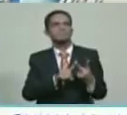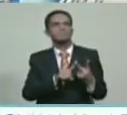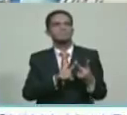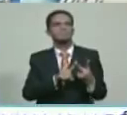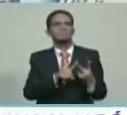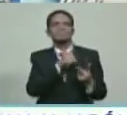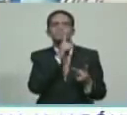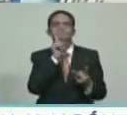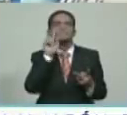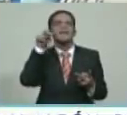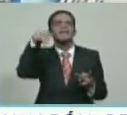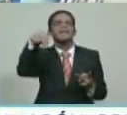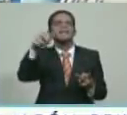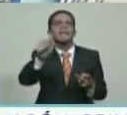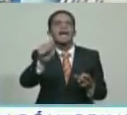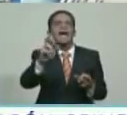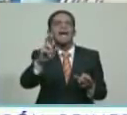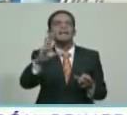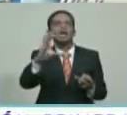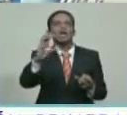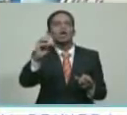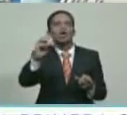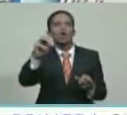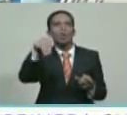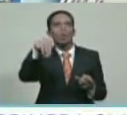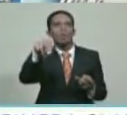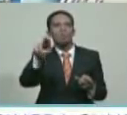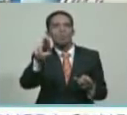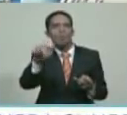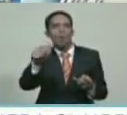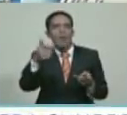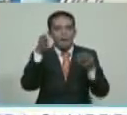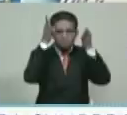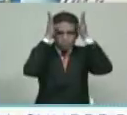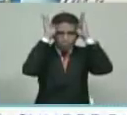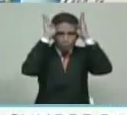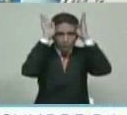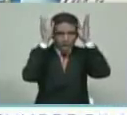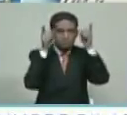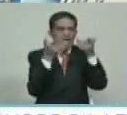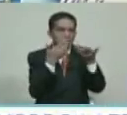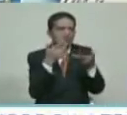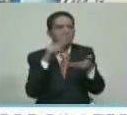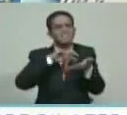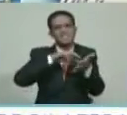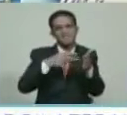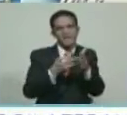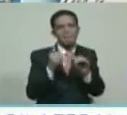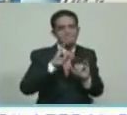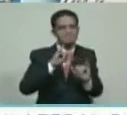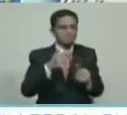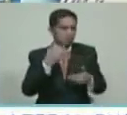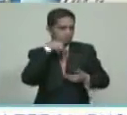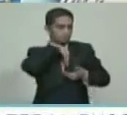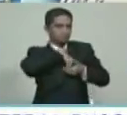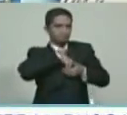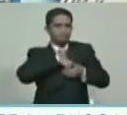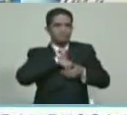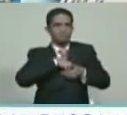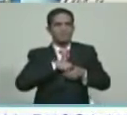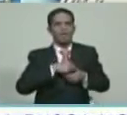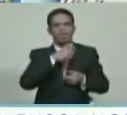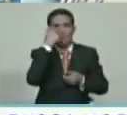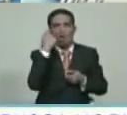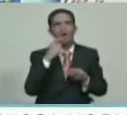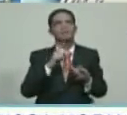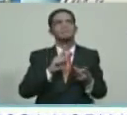ha sido la tradicional, la de los vuelos ilegales. Pero con la iniciativa del Ministerio Público, con las